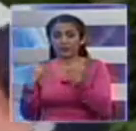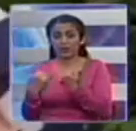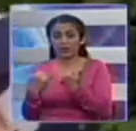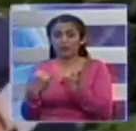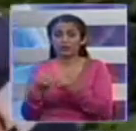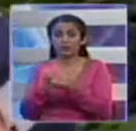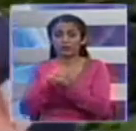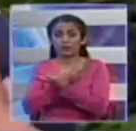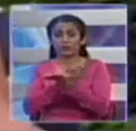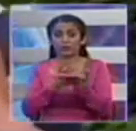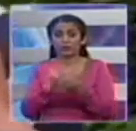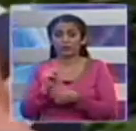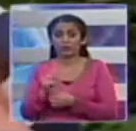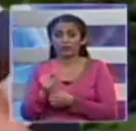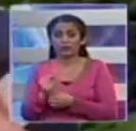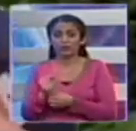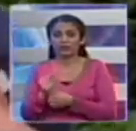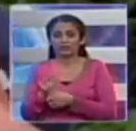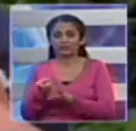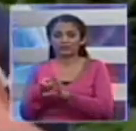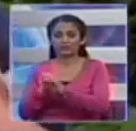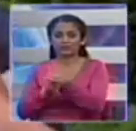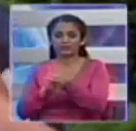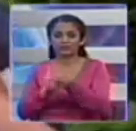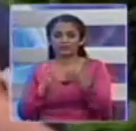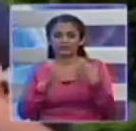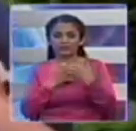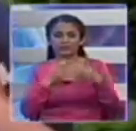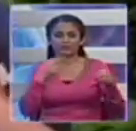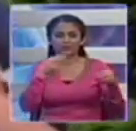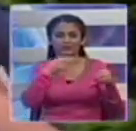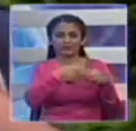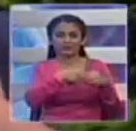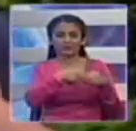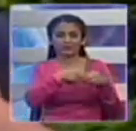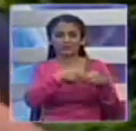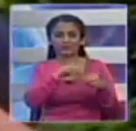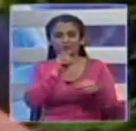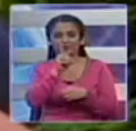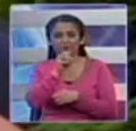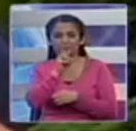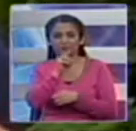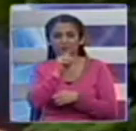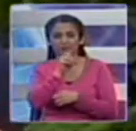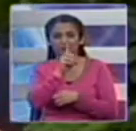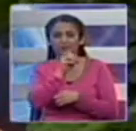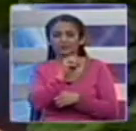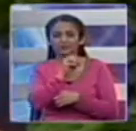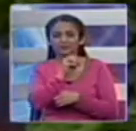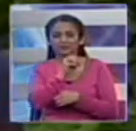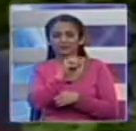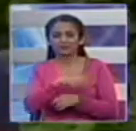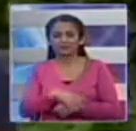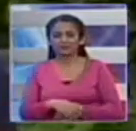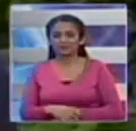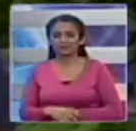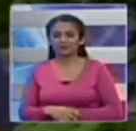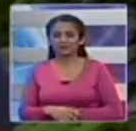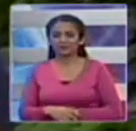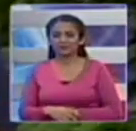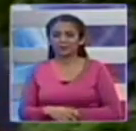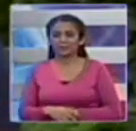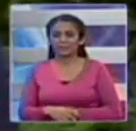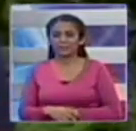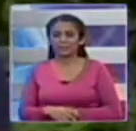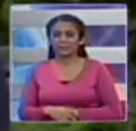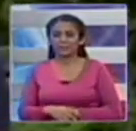Lara es nuevo refuerzo del equipo de Dorados de Sinaloa, cuadro que participa en el ascenso del